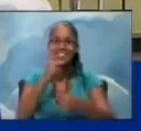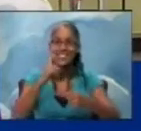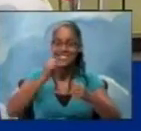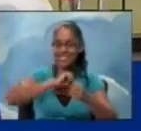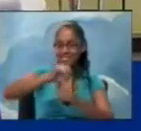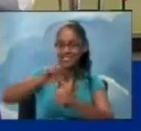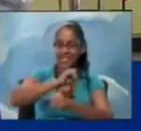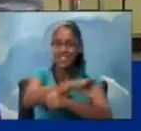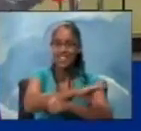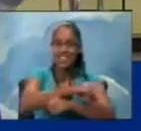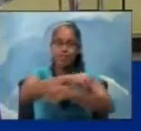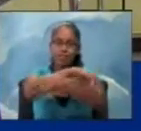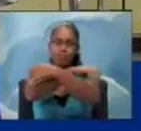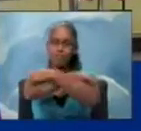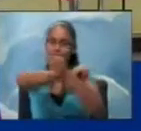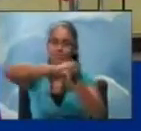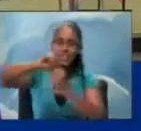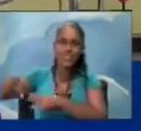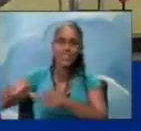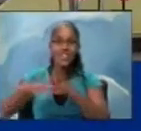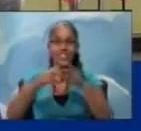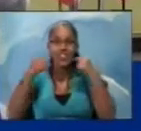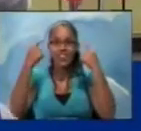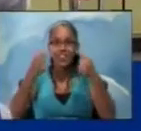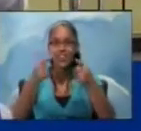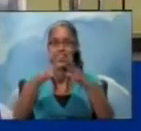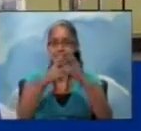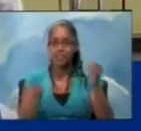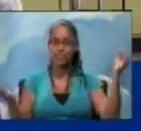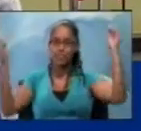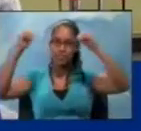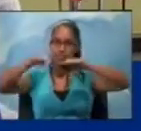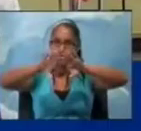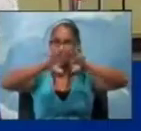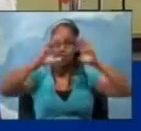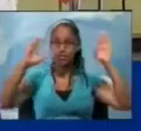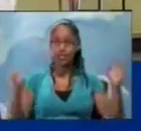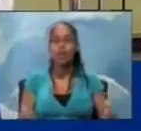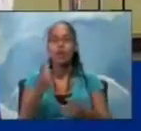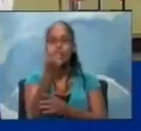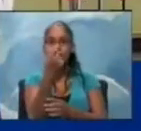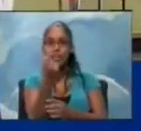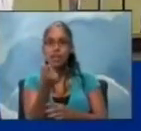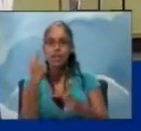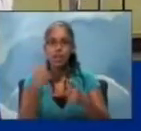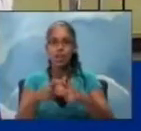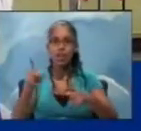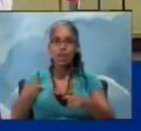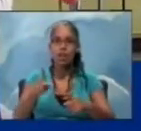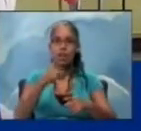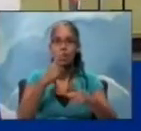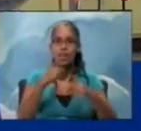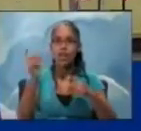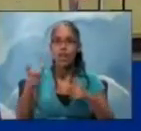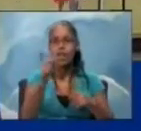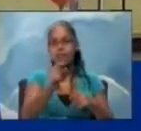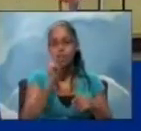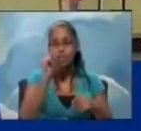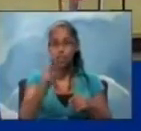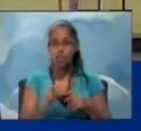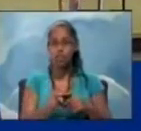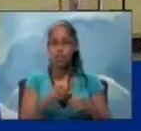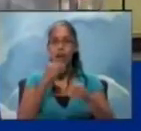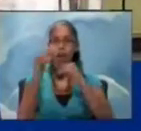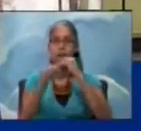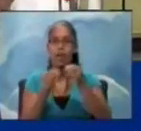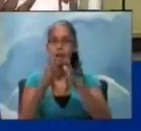desparramaron y usted le volteó la mesa con el dinero a los cambistas. Usted ha hecho